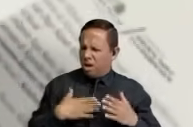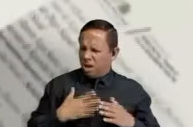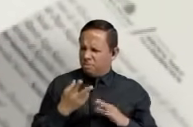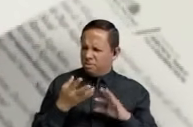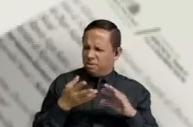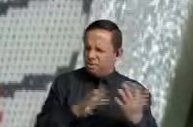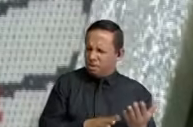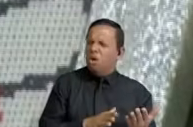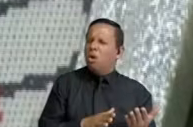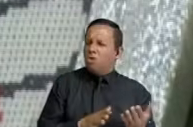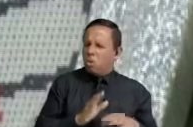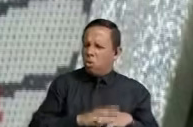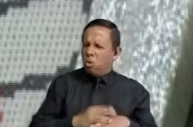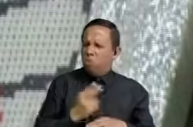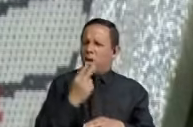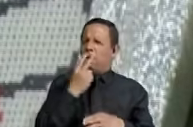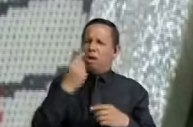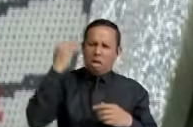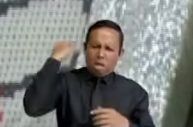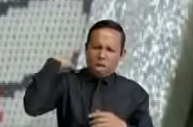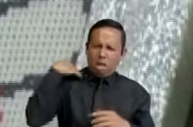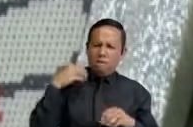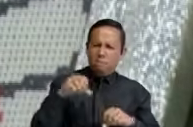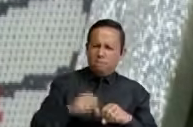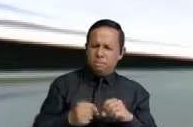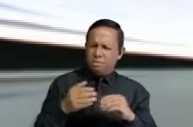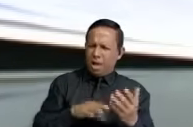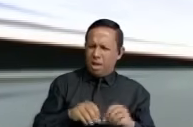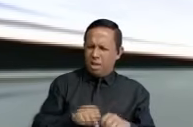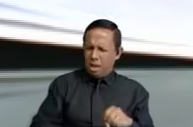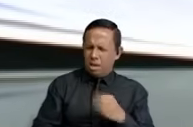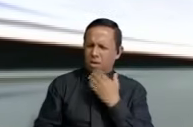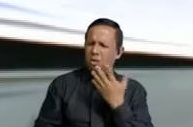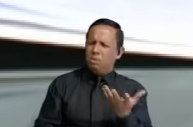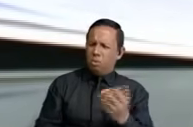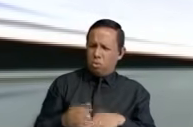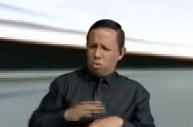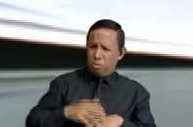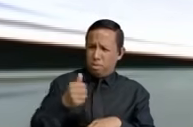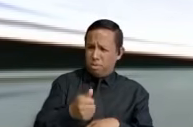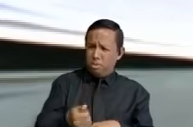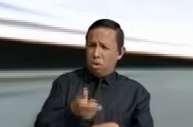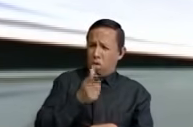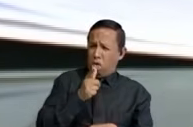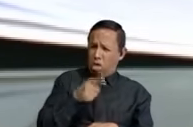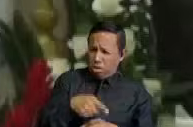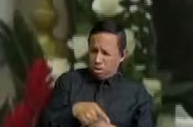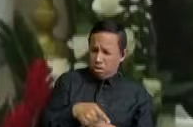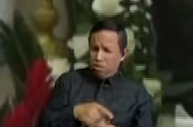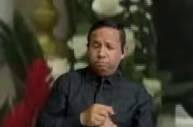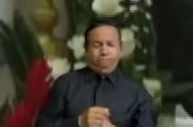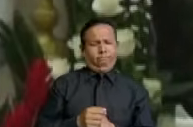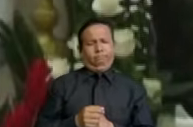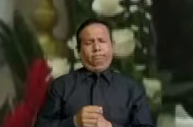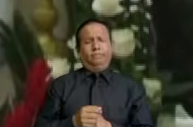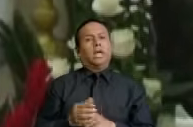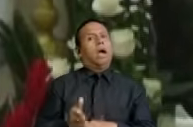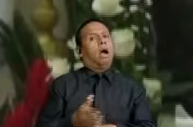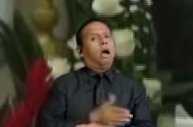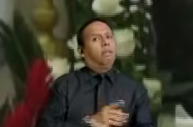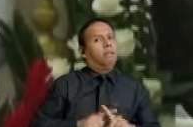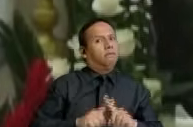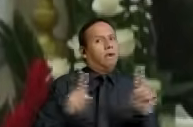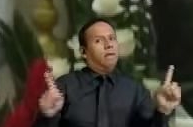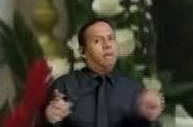familia de la oficial fallecida señaló que en el primer informe que señalaba que las causas del deceso sería por un presunto femicidio